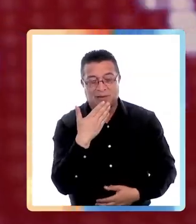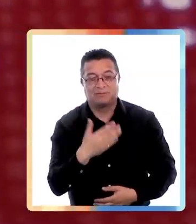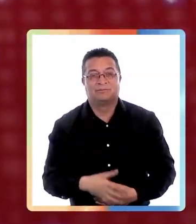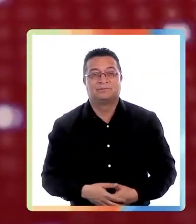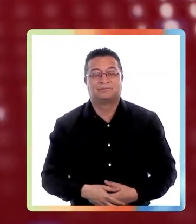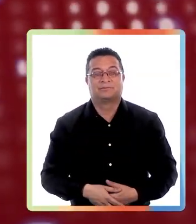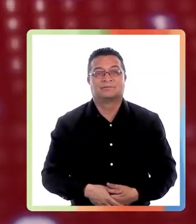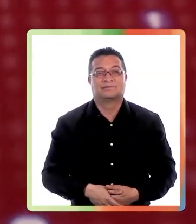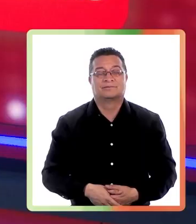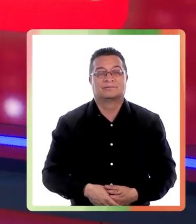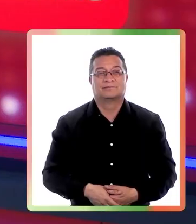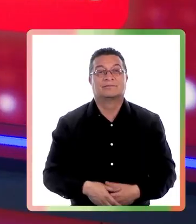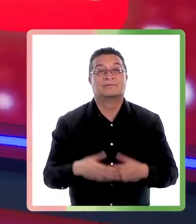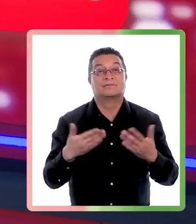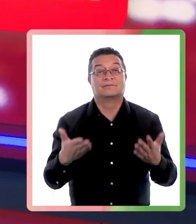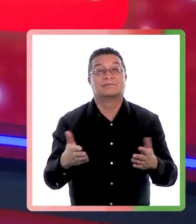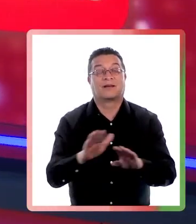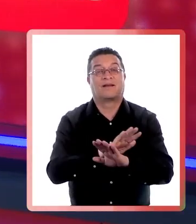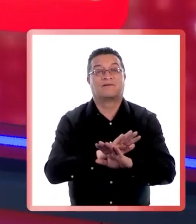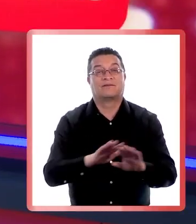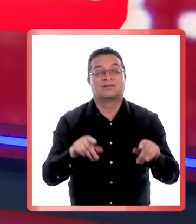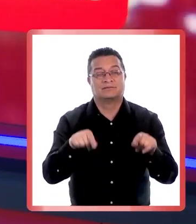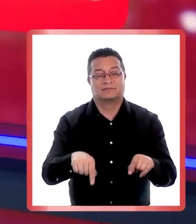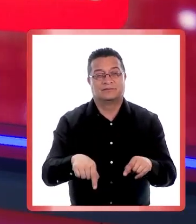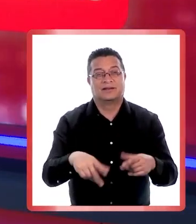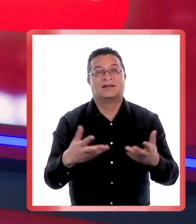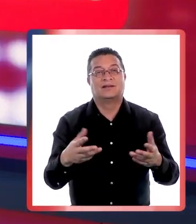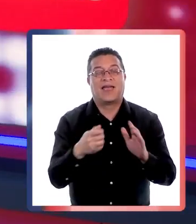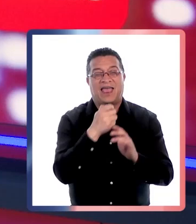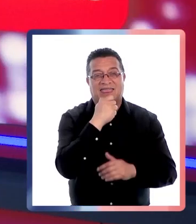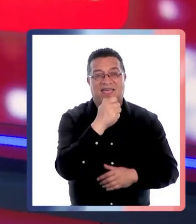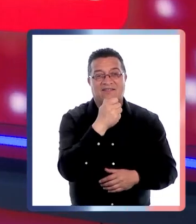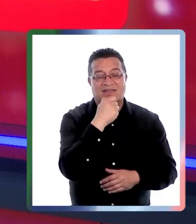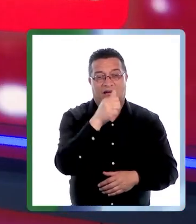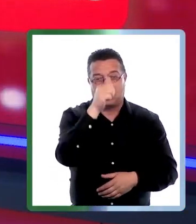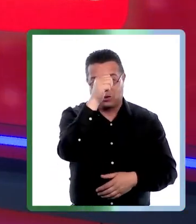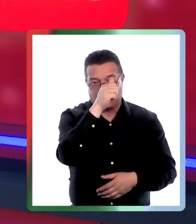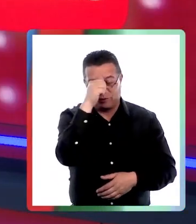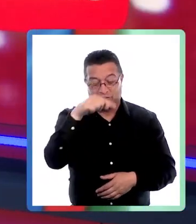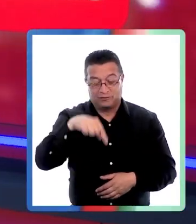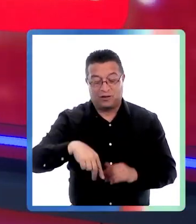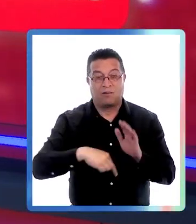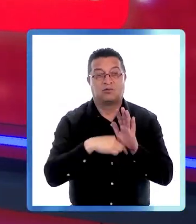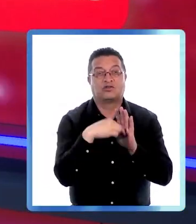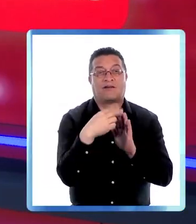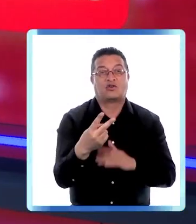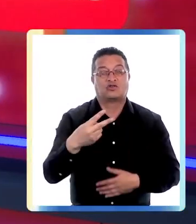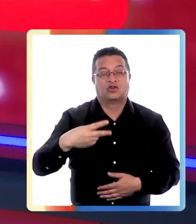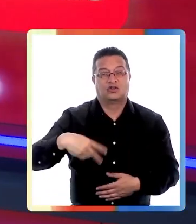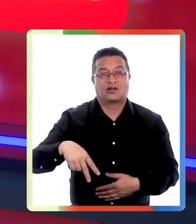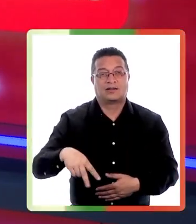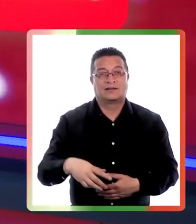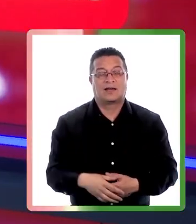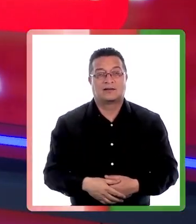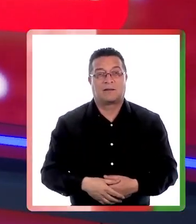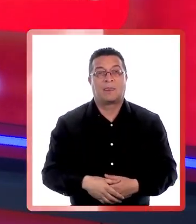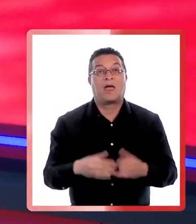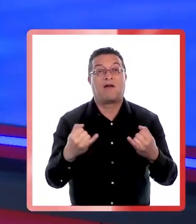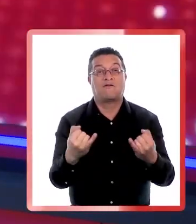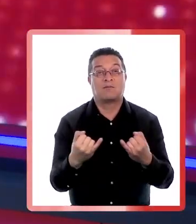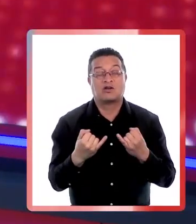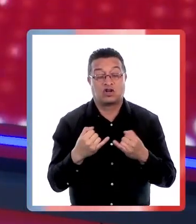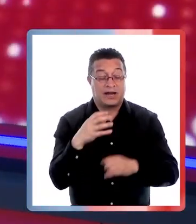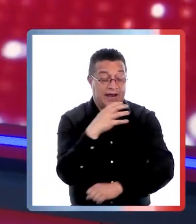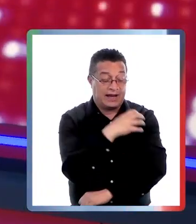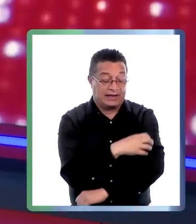también. Bueno, y finalizamos una nueva edición de la entrevista del domingo aquí en Portavoz Noticias. La